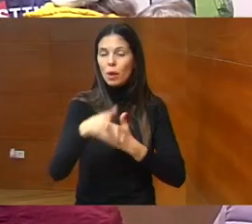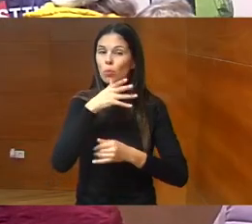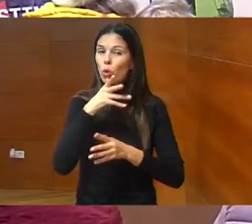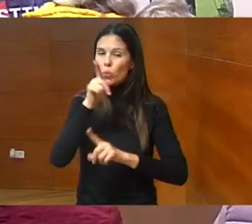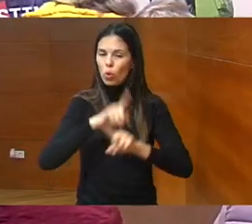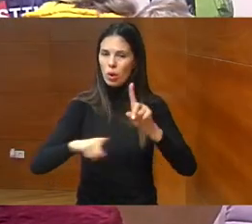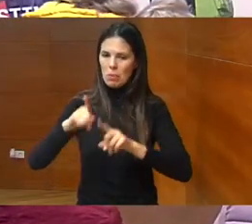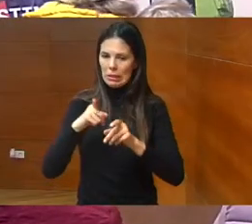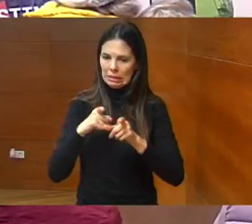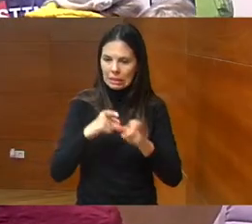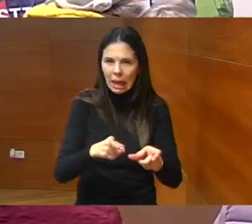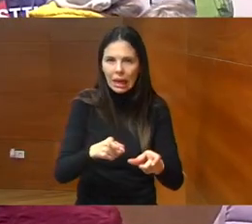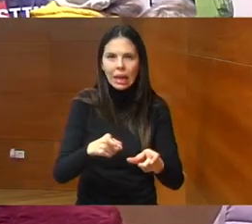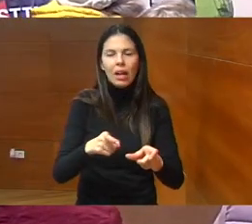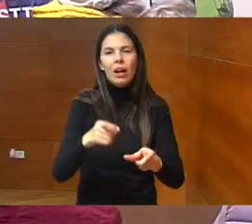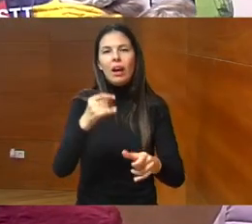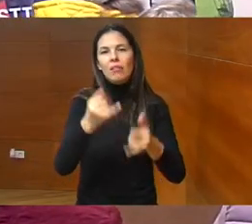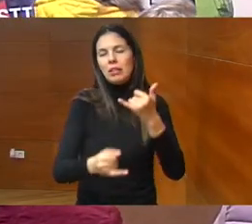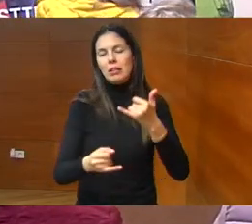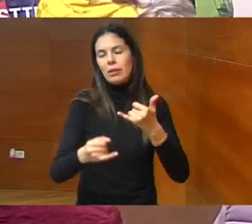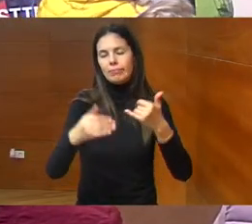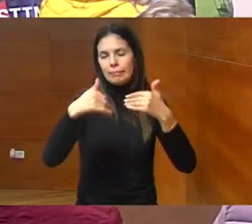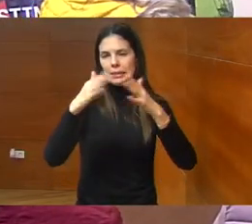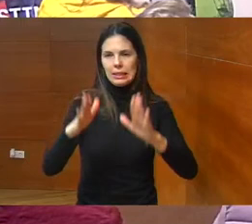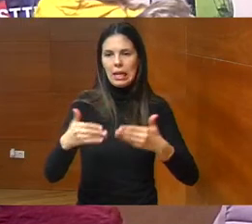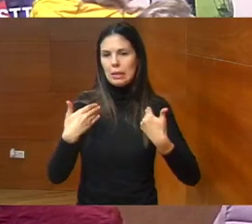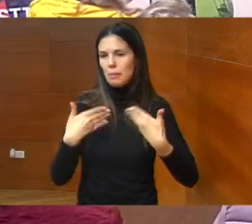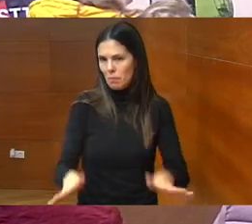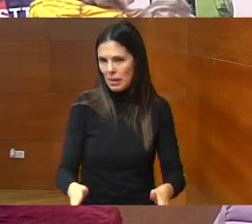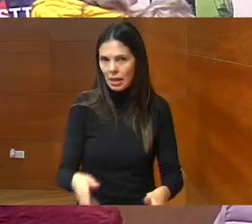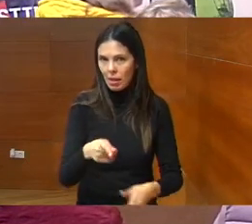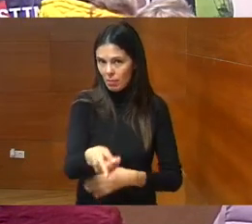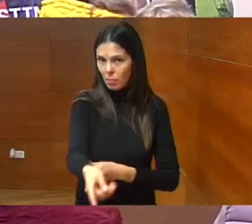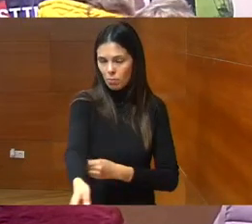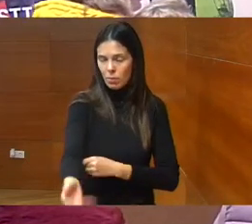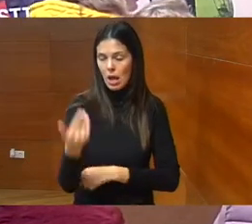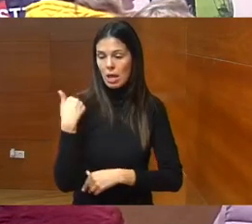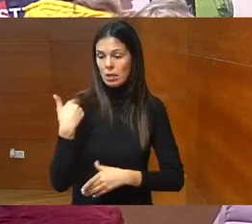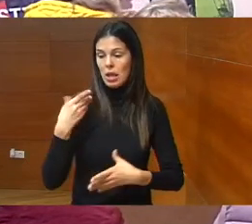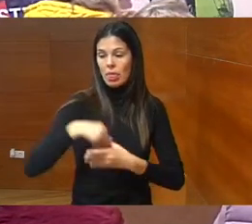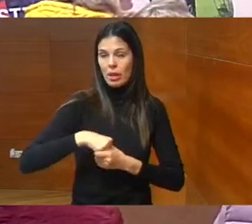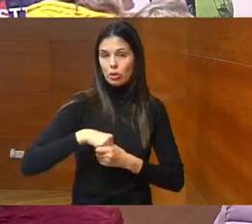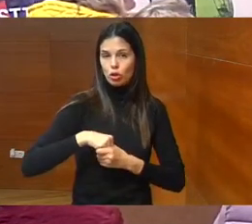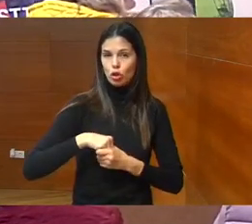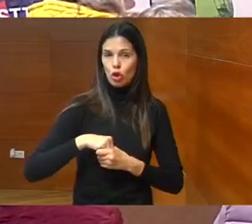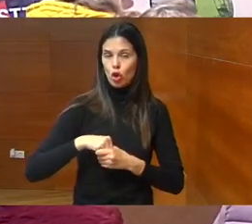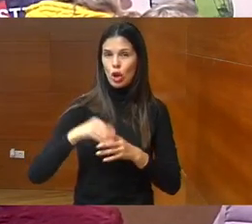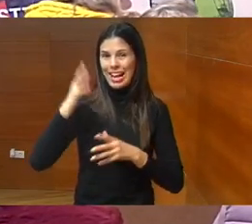Nápoles ha perdido de pertenencia o reino de Aragón